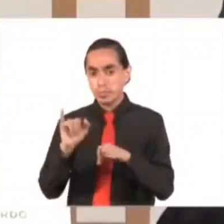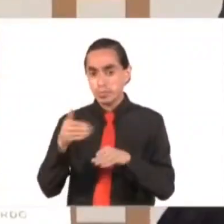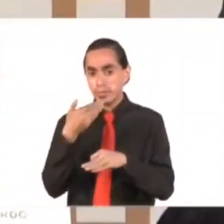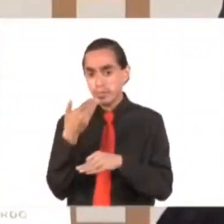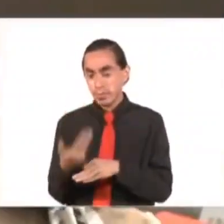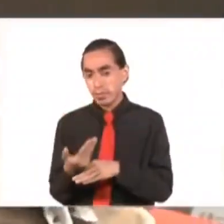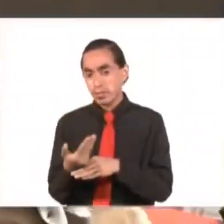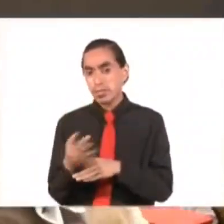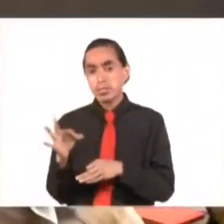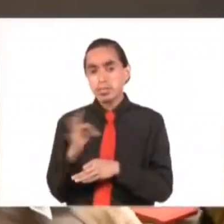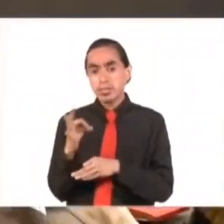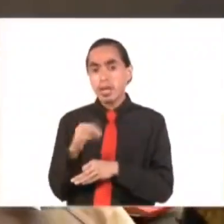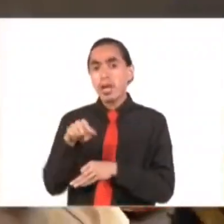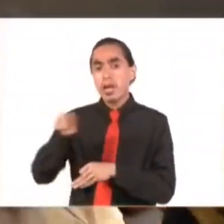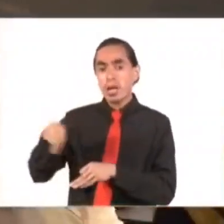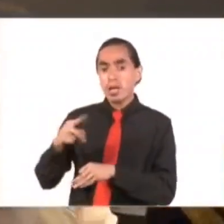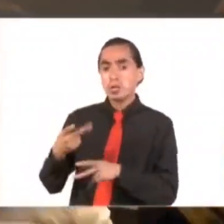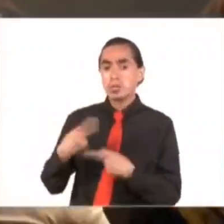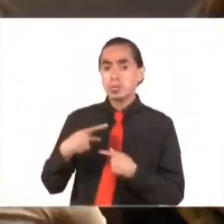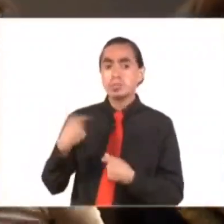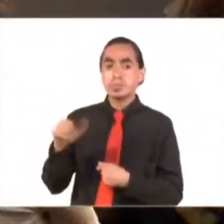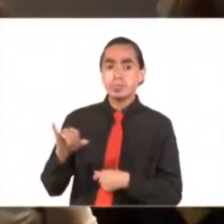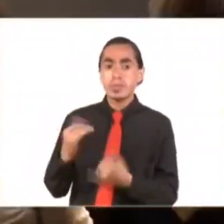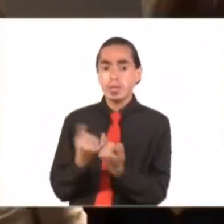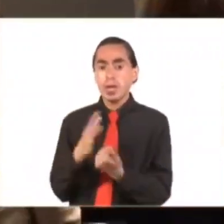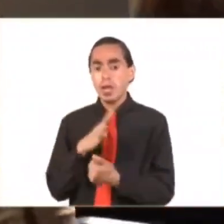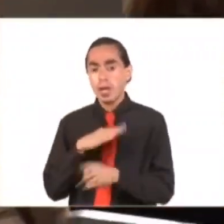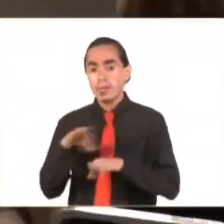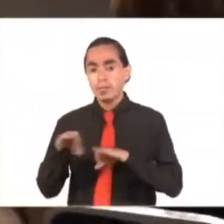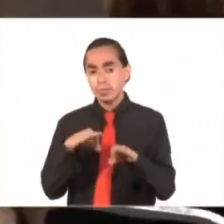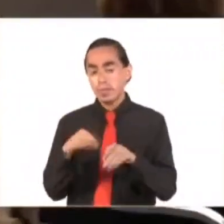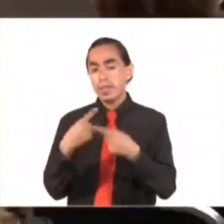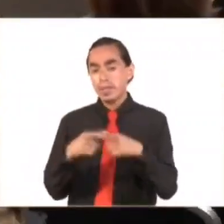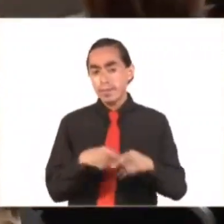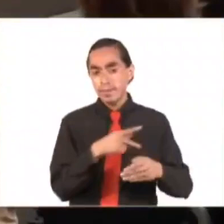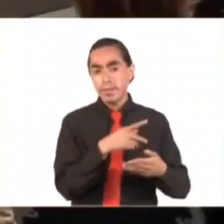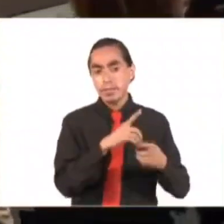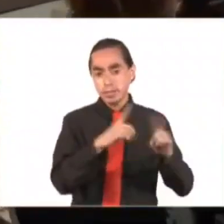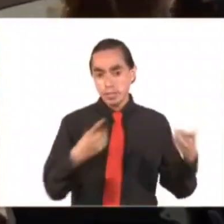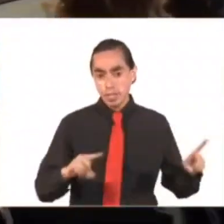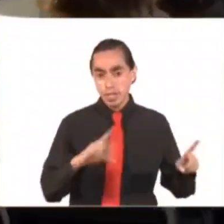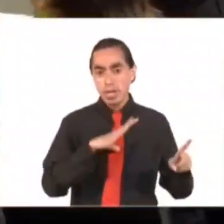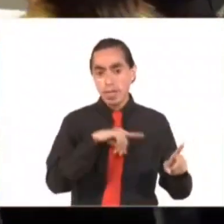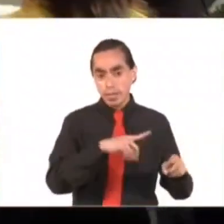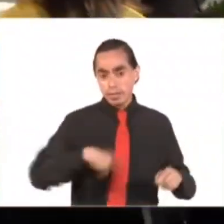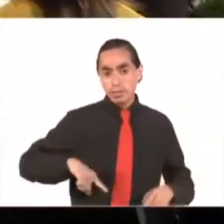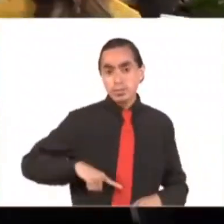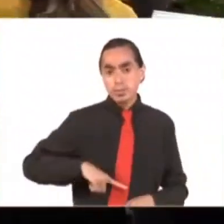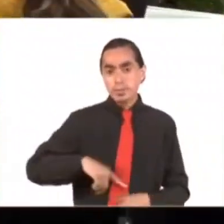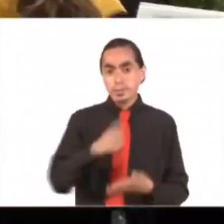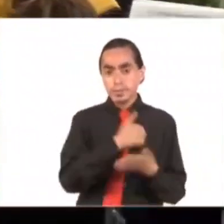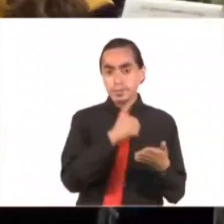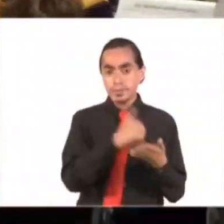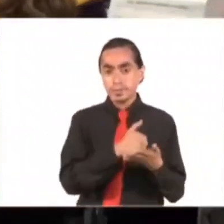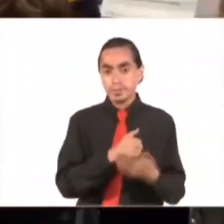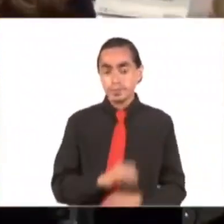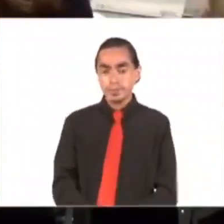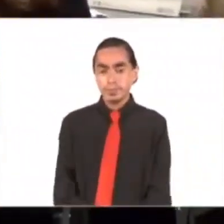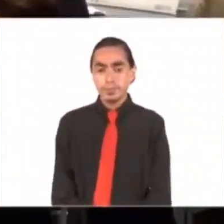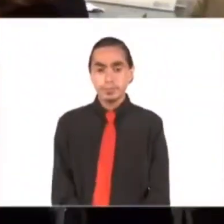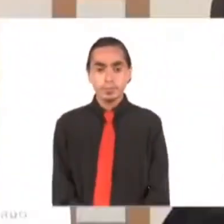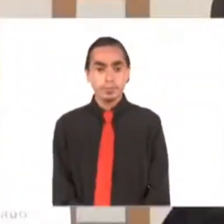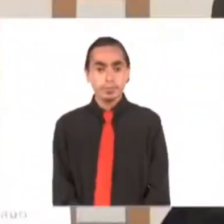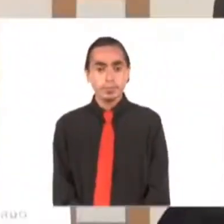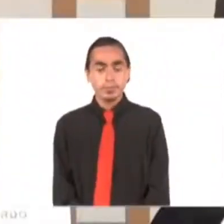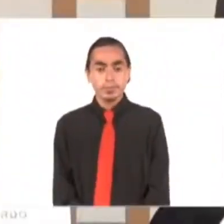son autoempleo a través de distintos desarrollos que hemos hecho también en el gobierno de la ciudad.